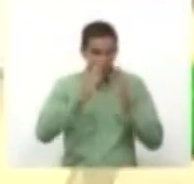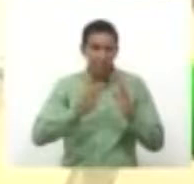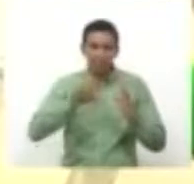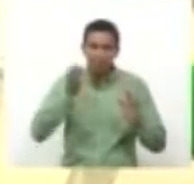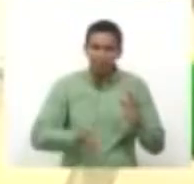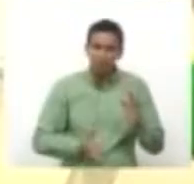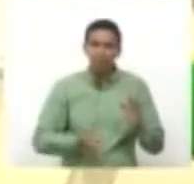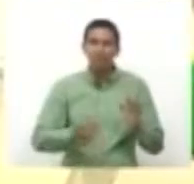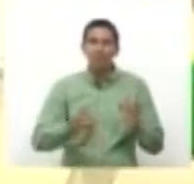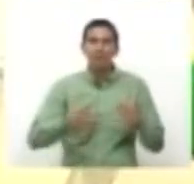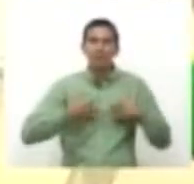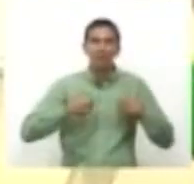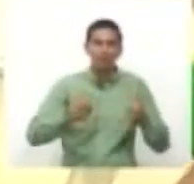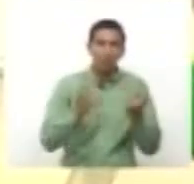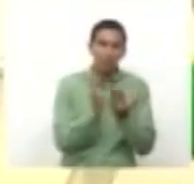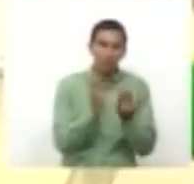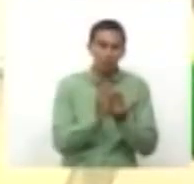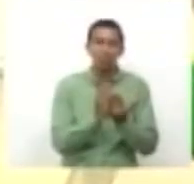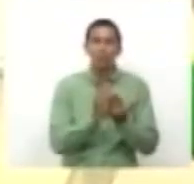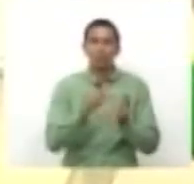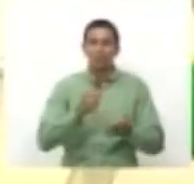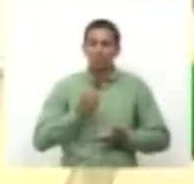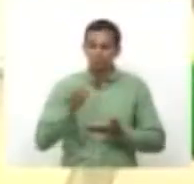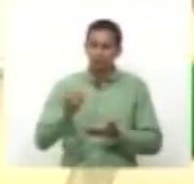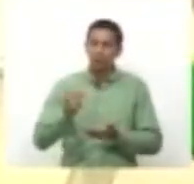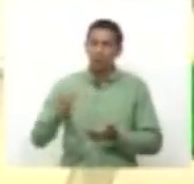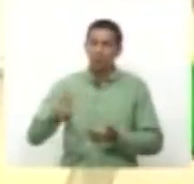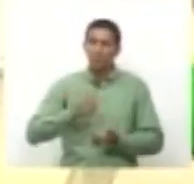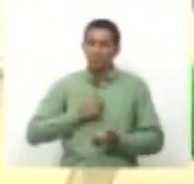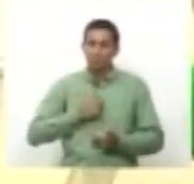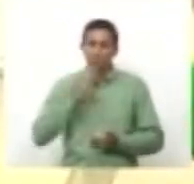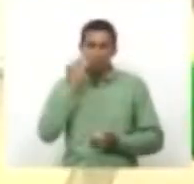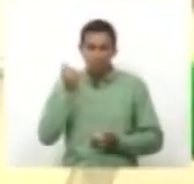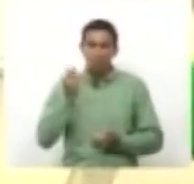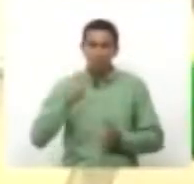en autonomía económica para las mujeres, en vivienda, en todas esas